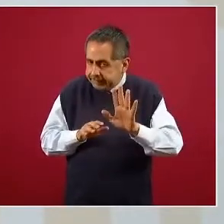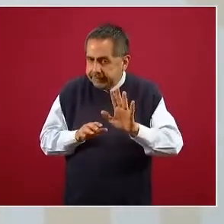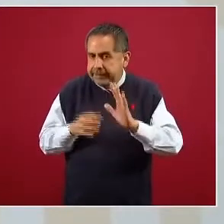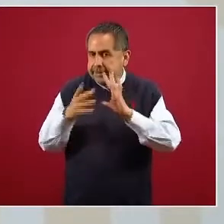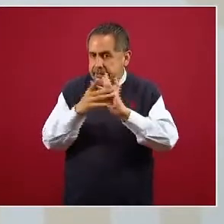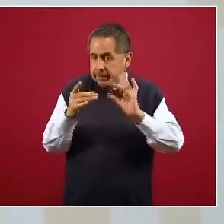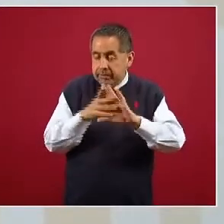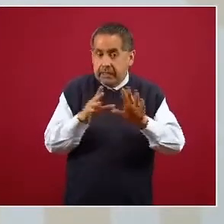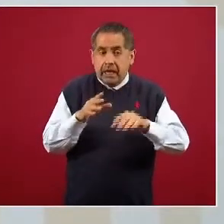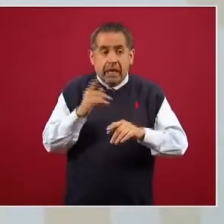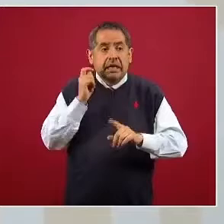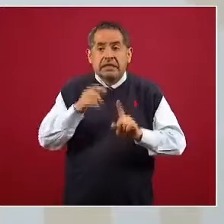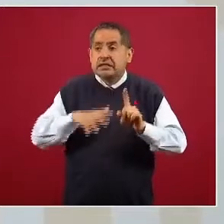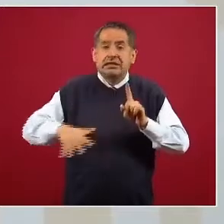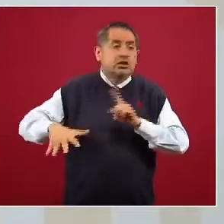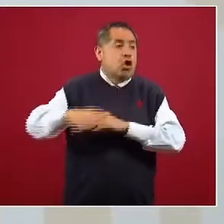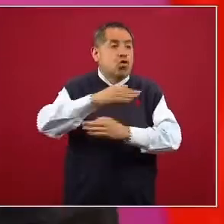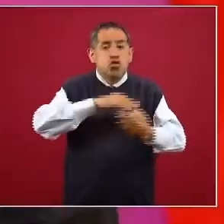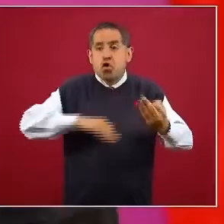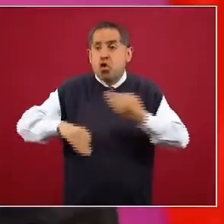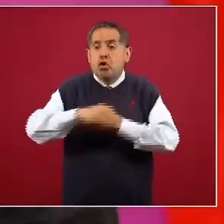vivimos todas y todos.